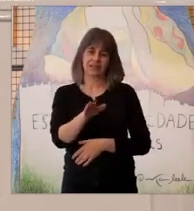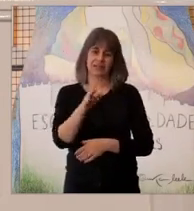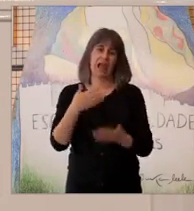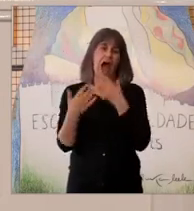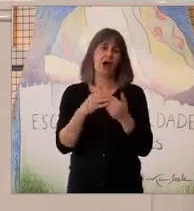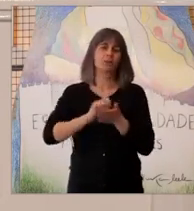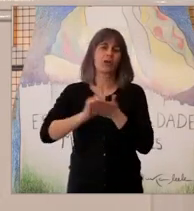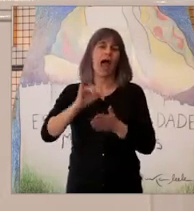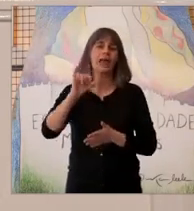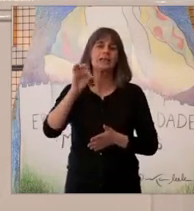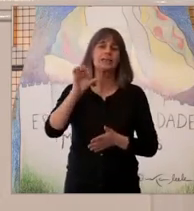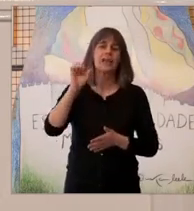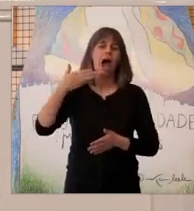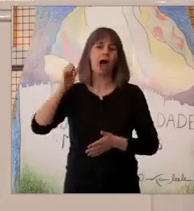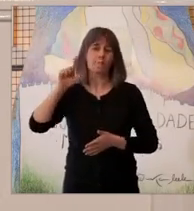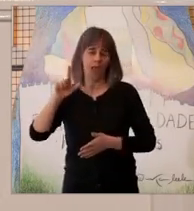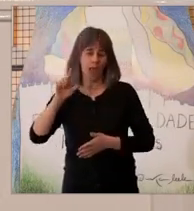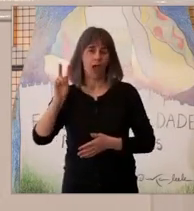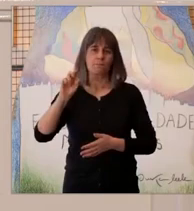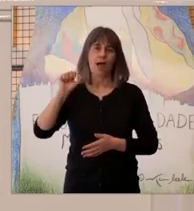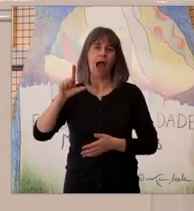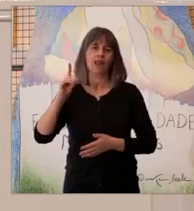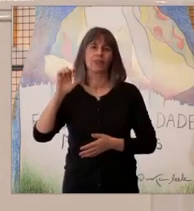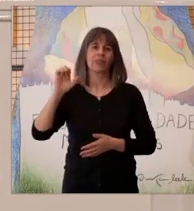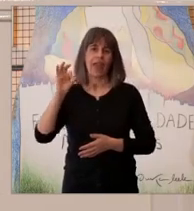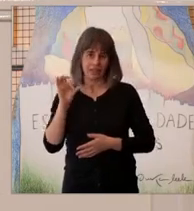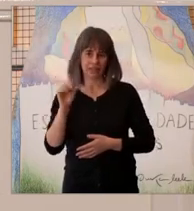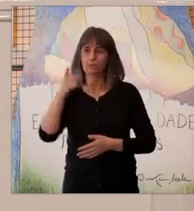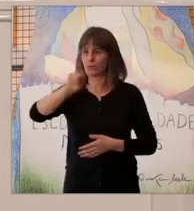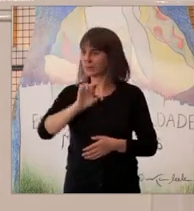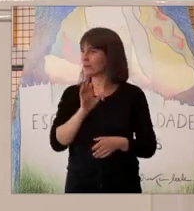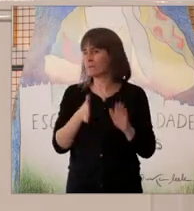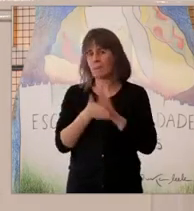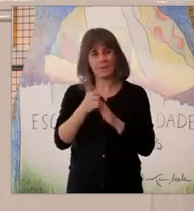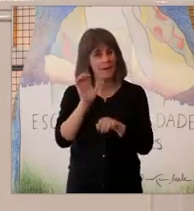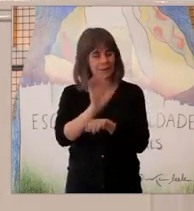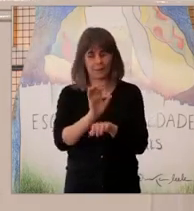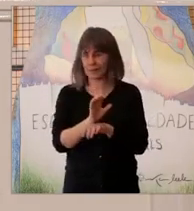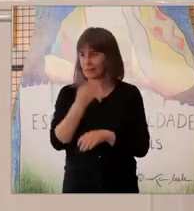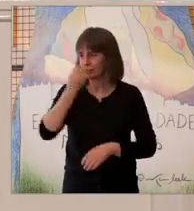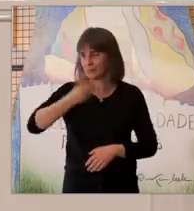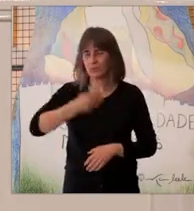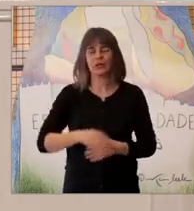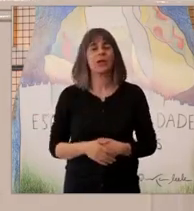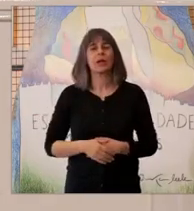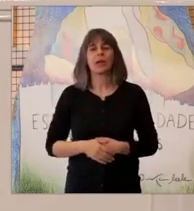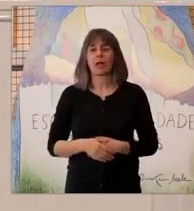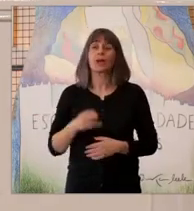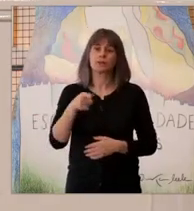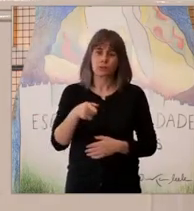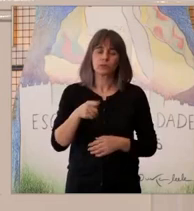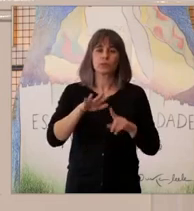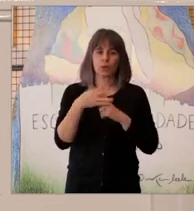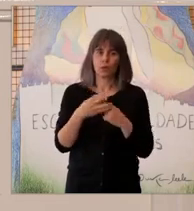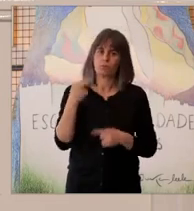Vera es ficción pero os vais realizando y esto da miedo pero también está